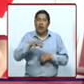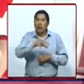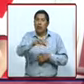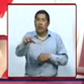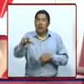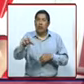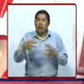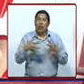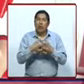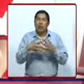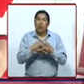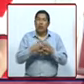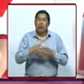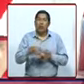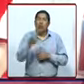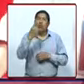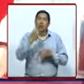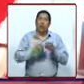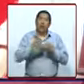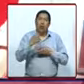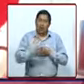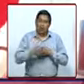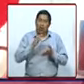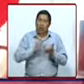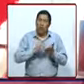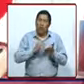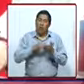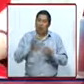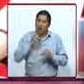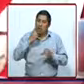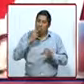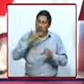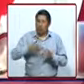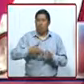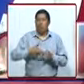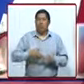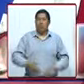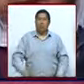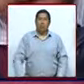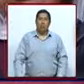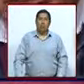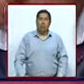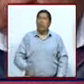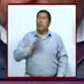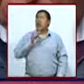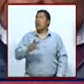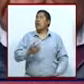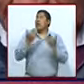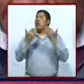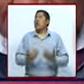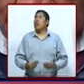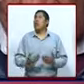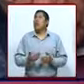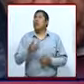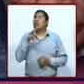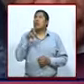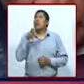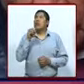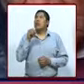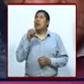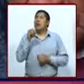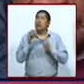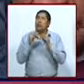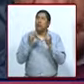partir del 1 de agosto como una medida de presión ante la falta de combustible. Bueno, en realidad ahorita tenemos más de 30 puntos de